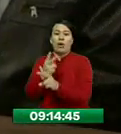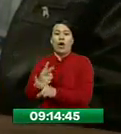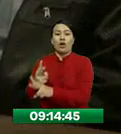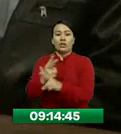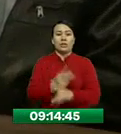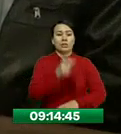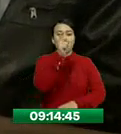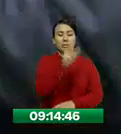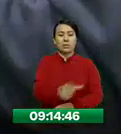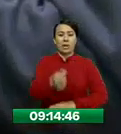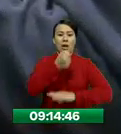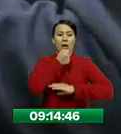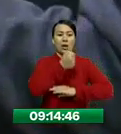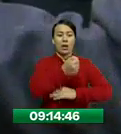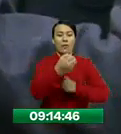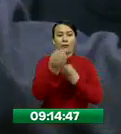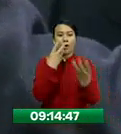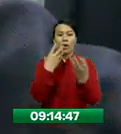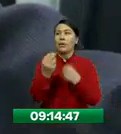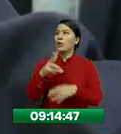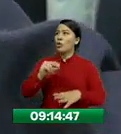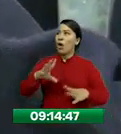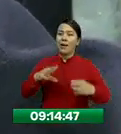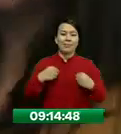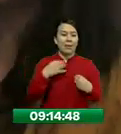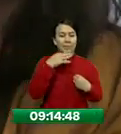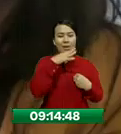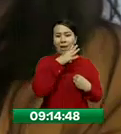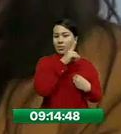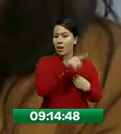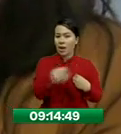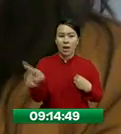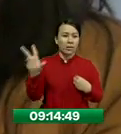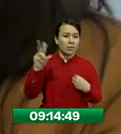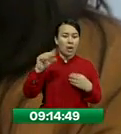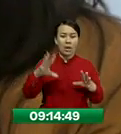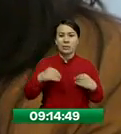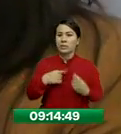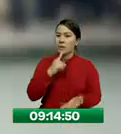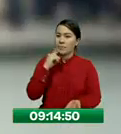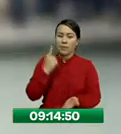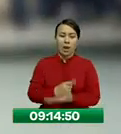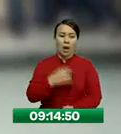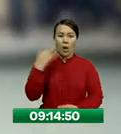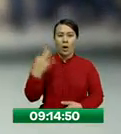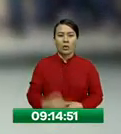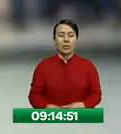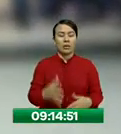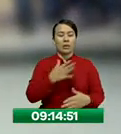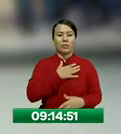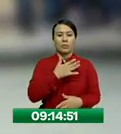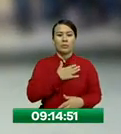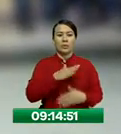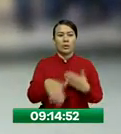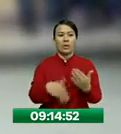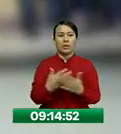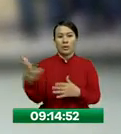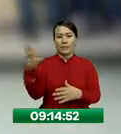una rueda de prensa para rechazar dichos actos, asegurando la veracidad del escandaloso video.